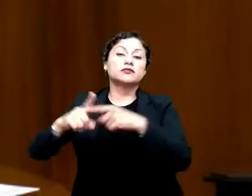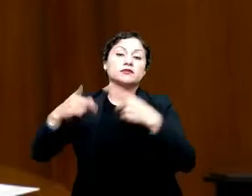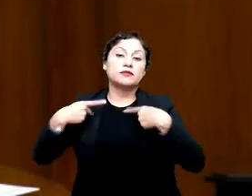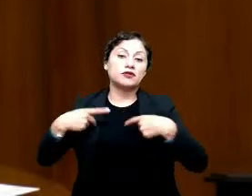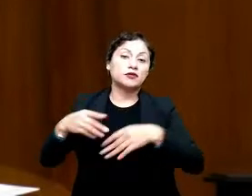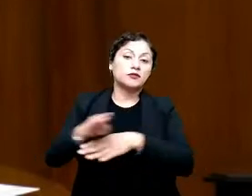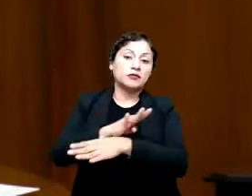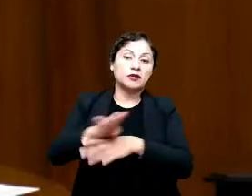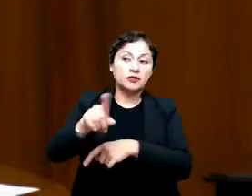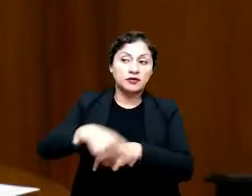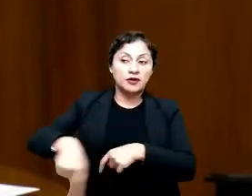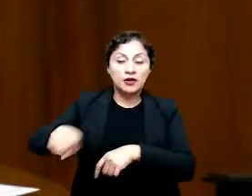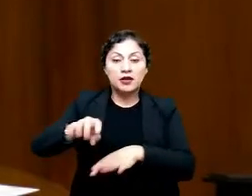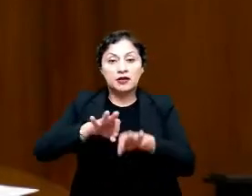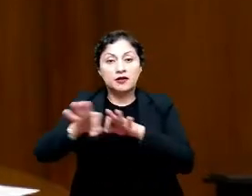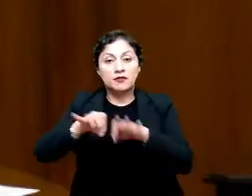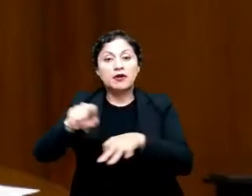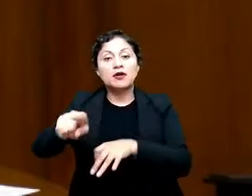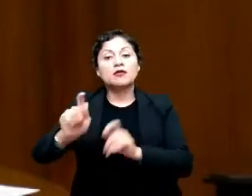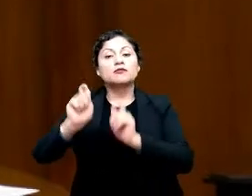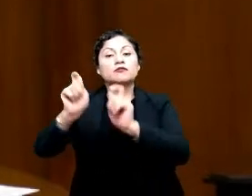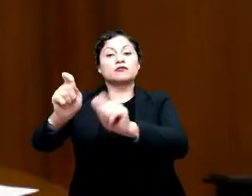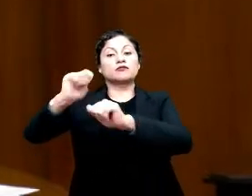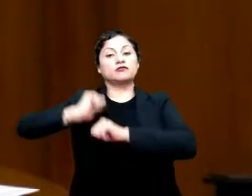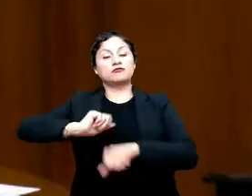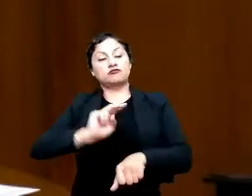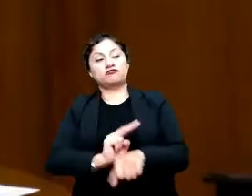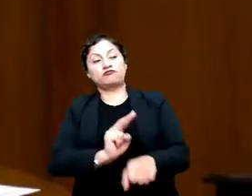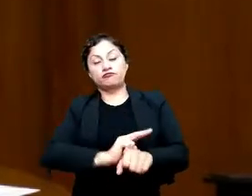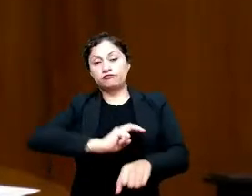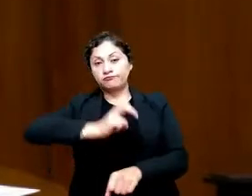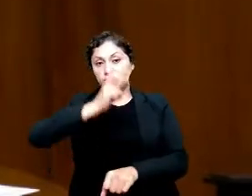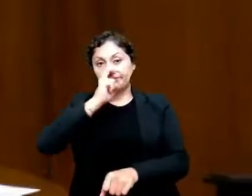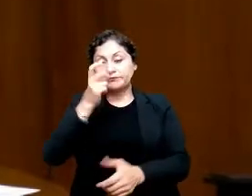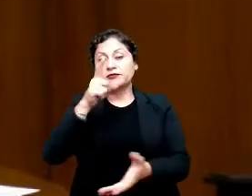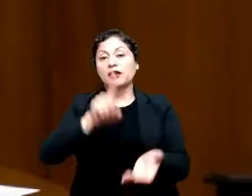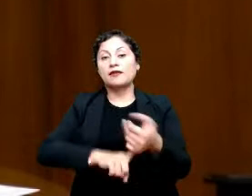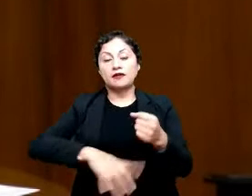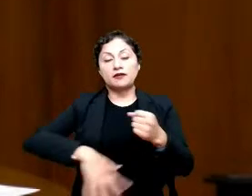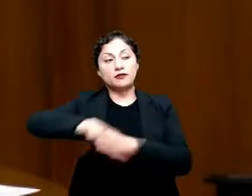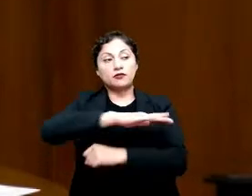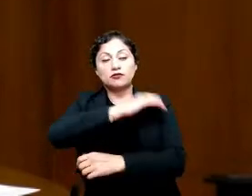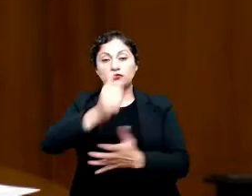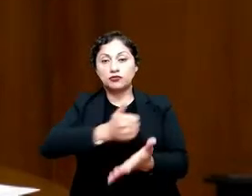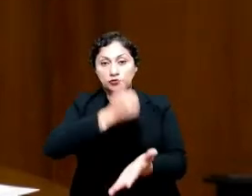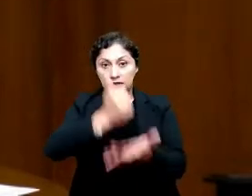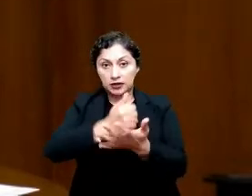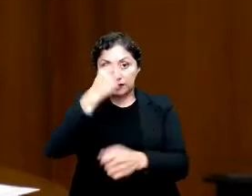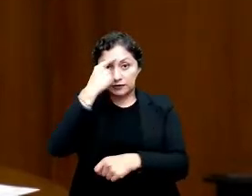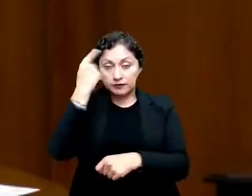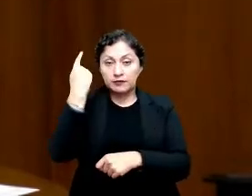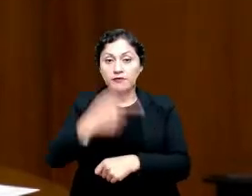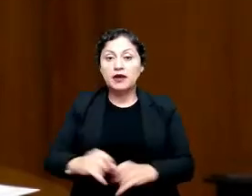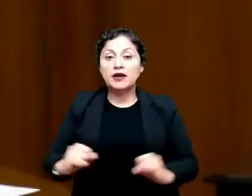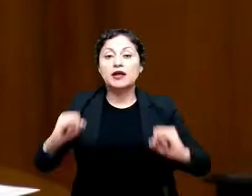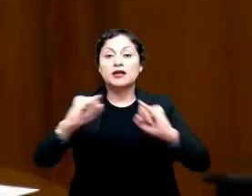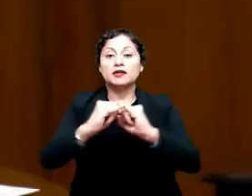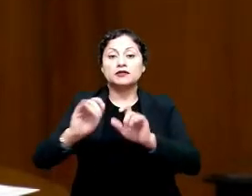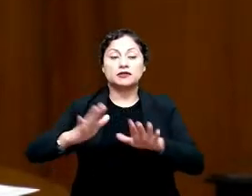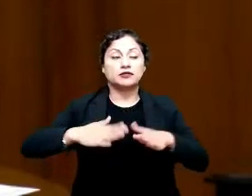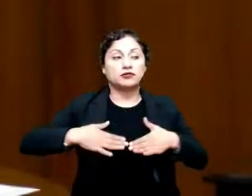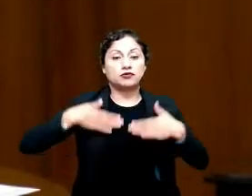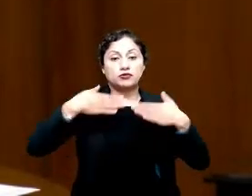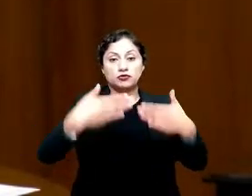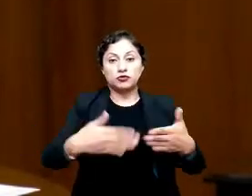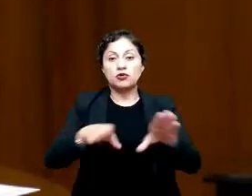para que impulsaran el escrutinio ciudadano para fortalecer la confianza de las instituciones mediante la